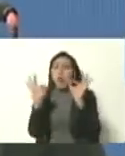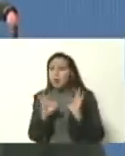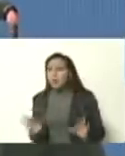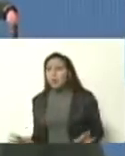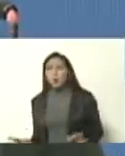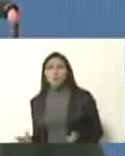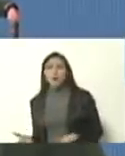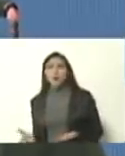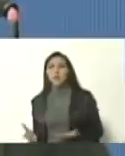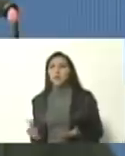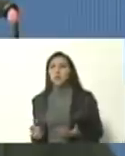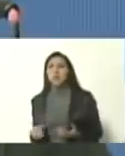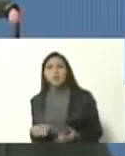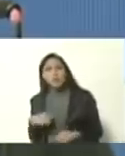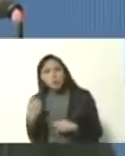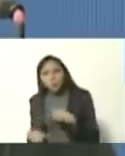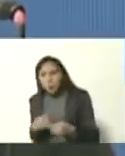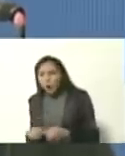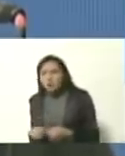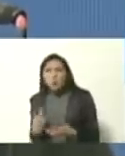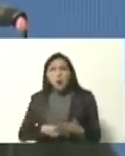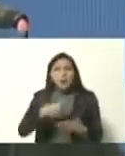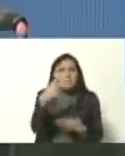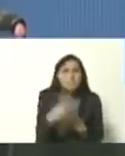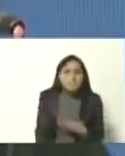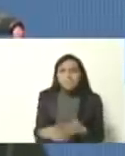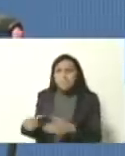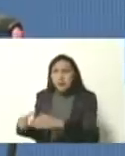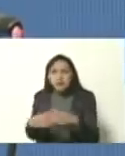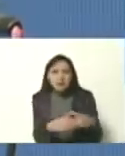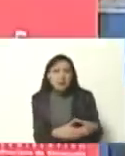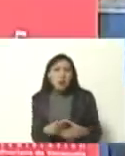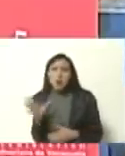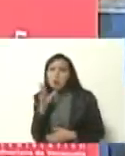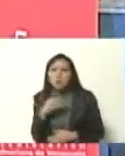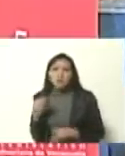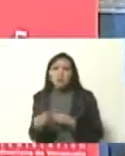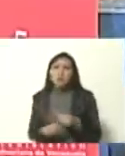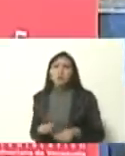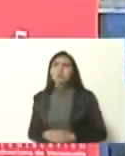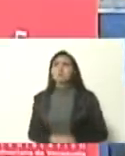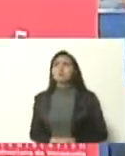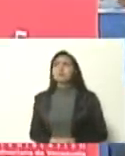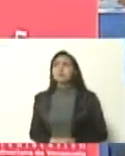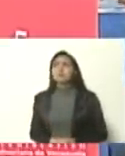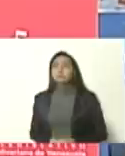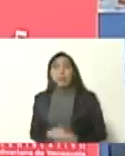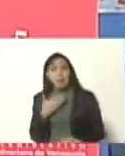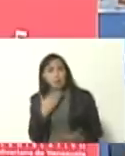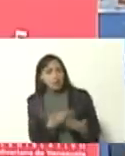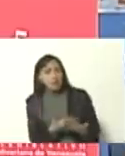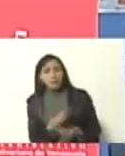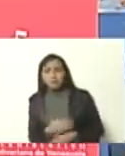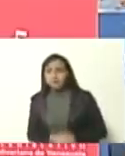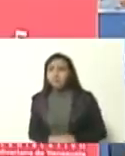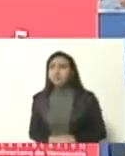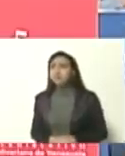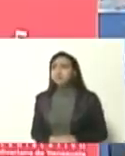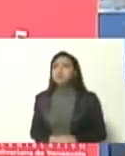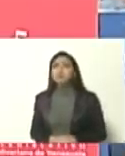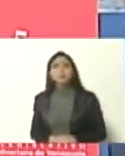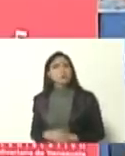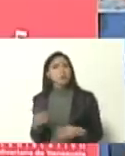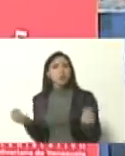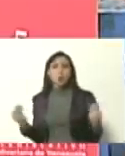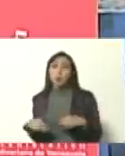sucede, digamos, nada contra los planificadores de estas acciones? Gracias. No, gracias a ti. Pues no estoy de acuerdo con la